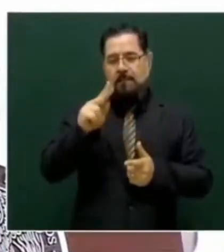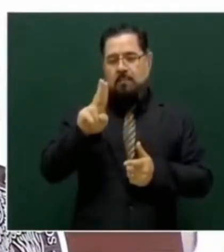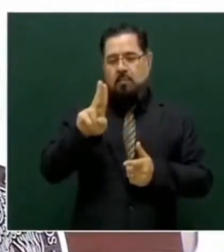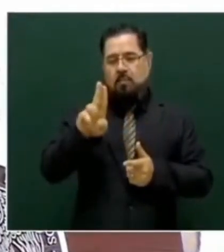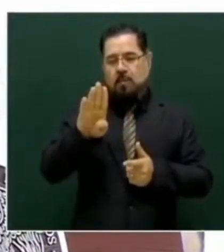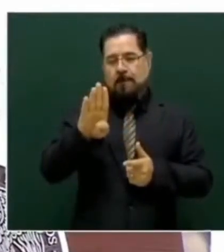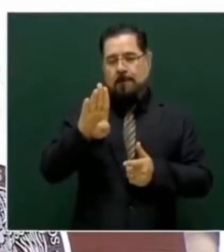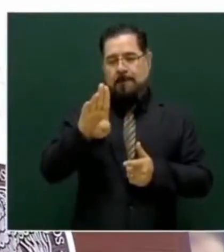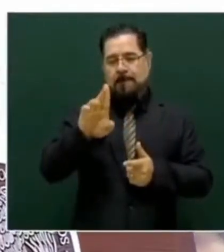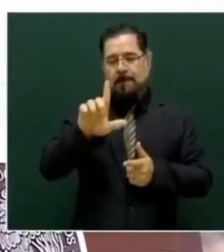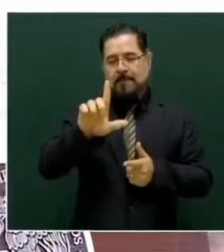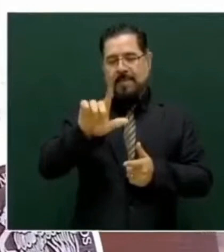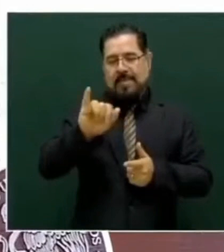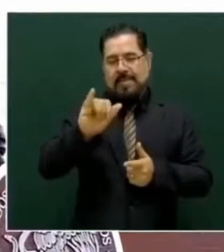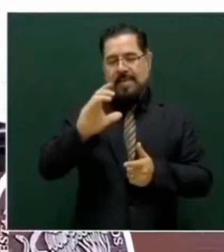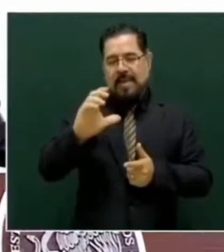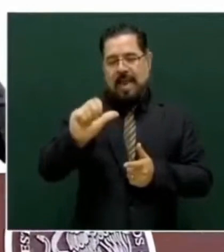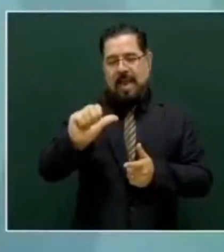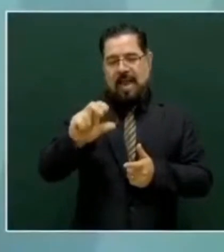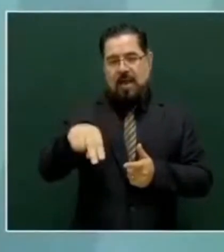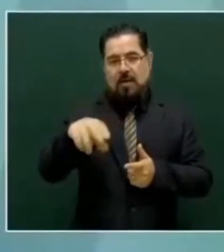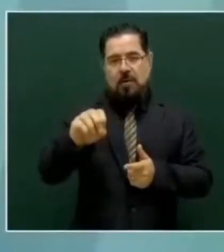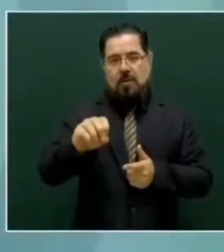no levanta,